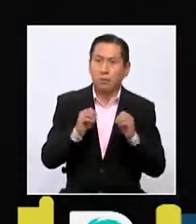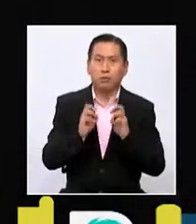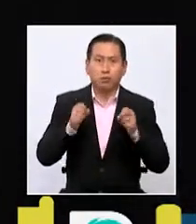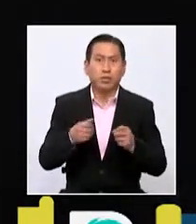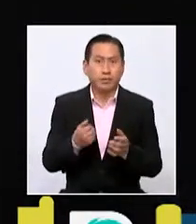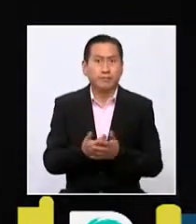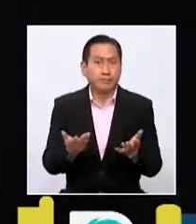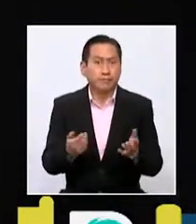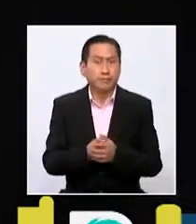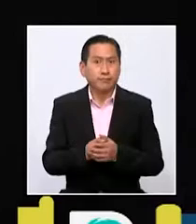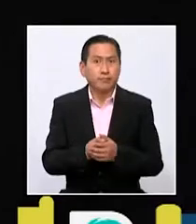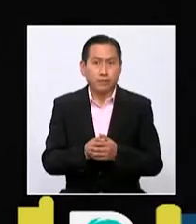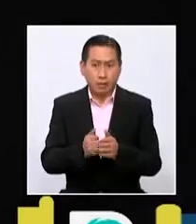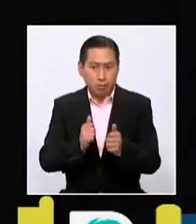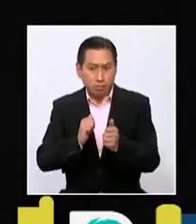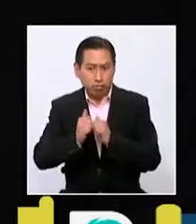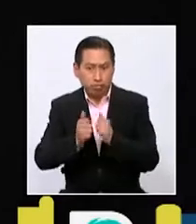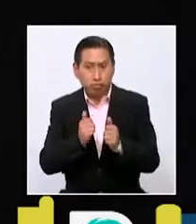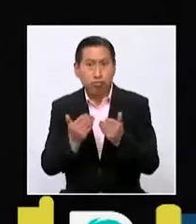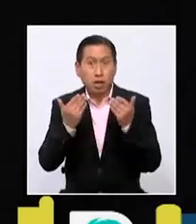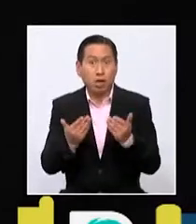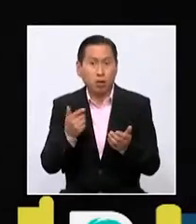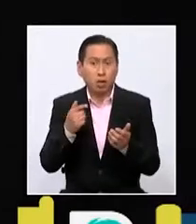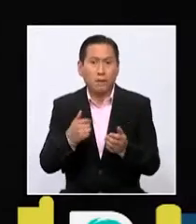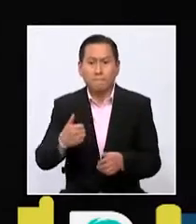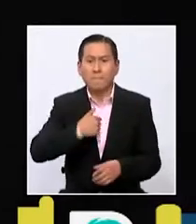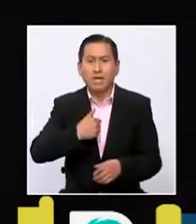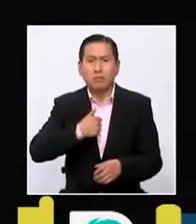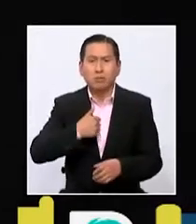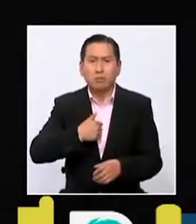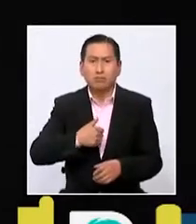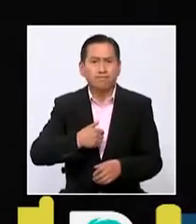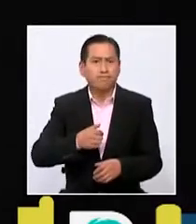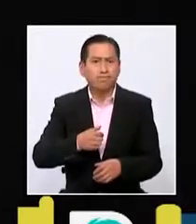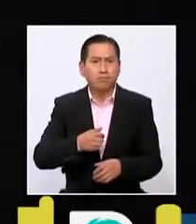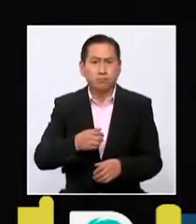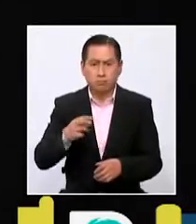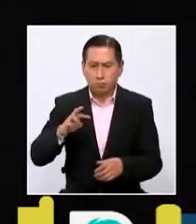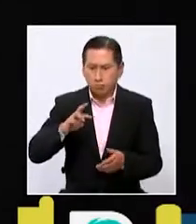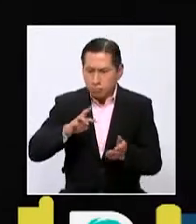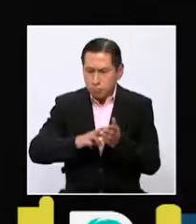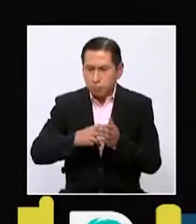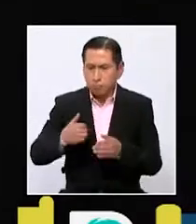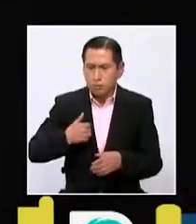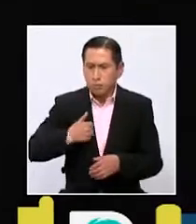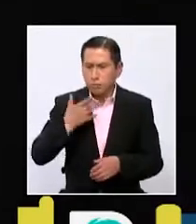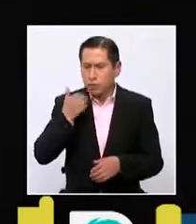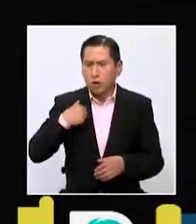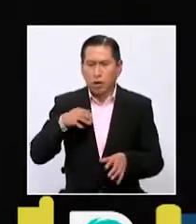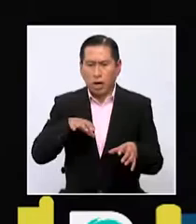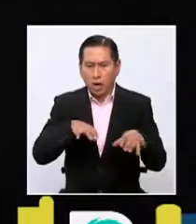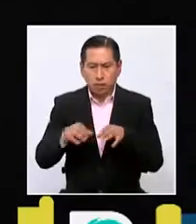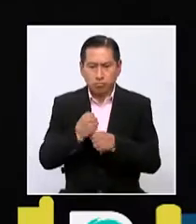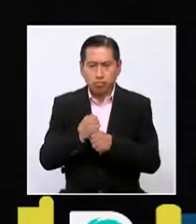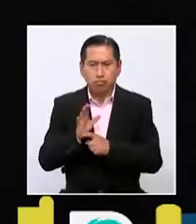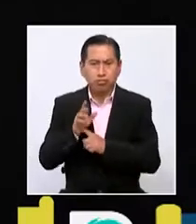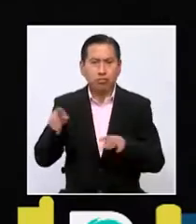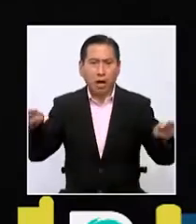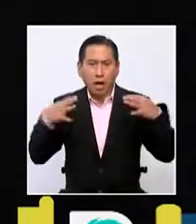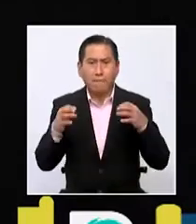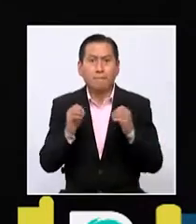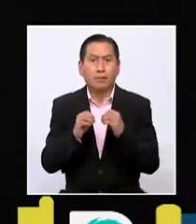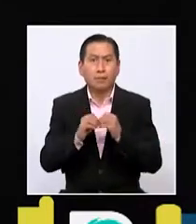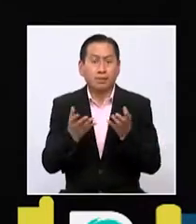decir, la competencia ahora es con uno mismo, en generar un mejor contenido para que puedas atraer la audiencia.